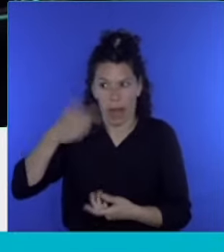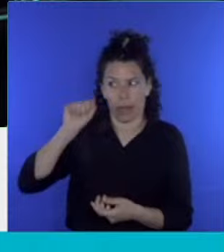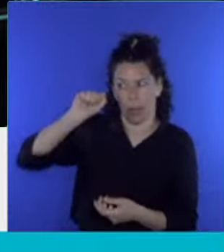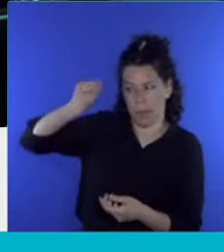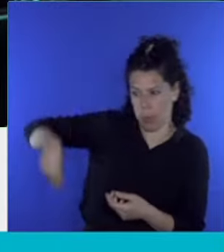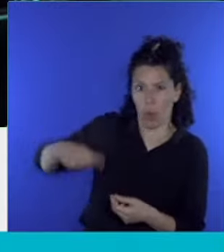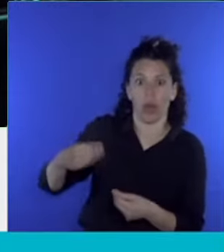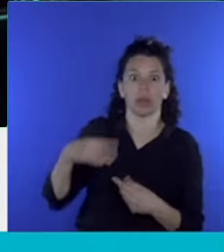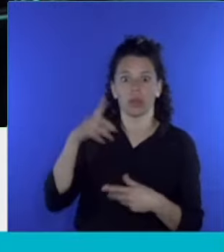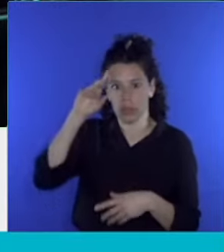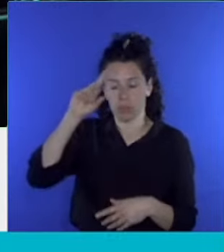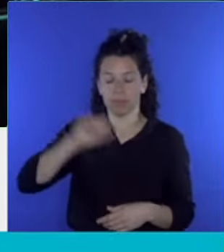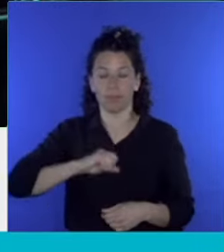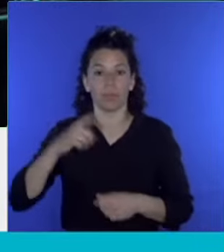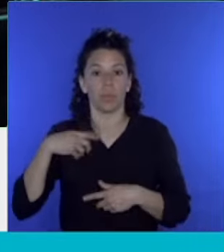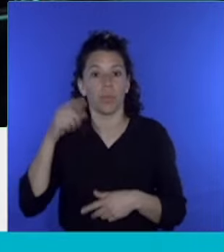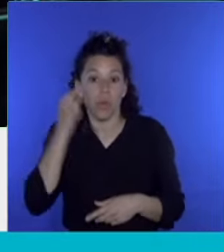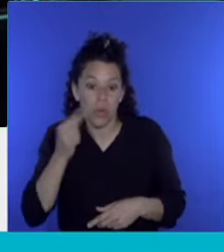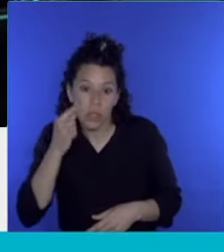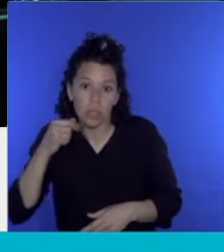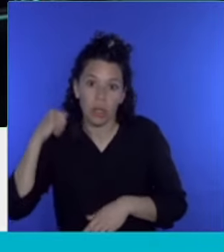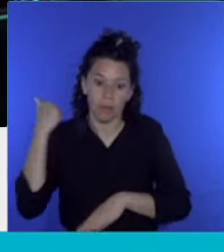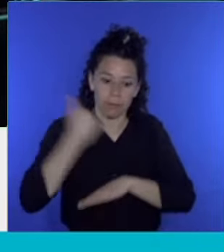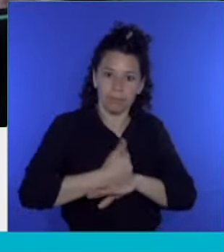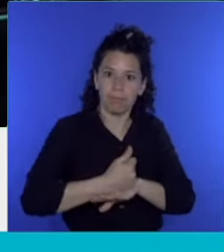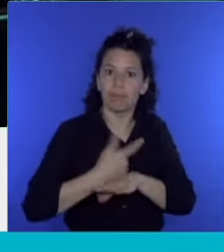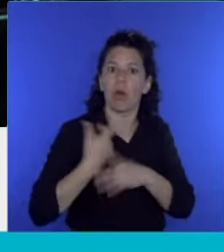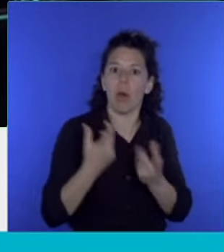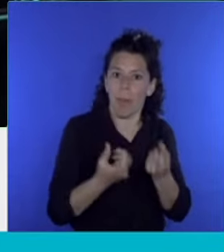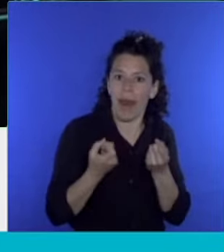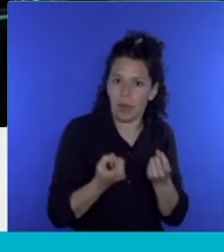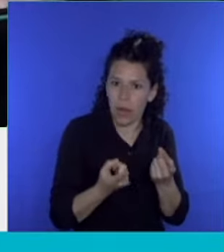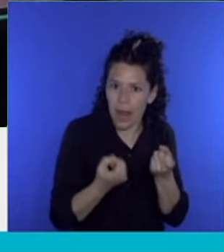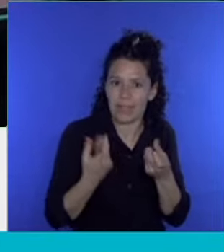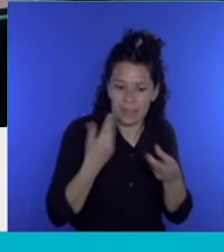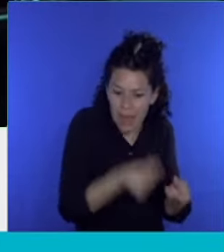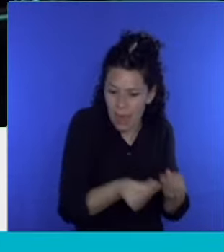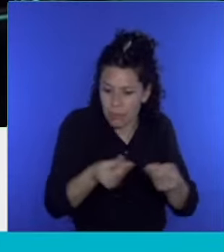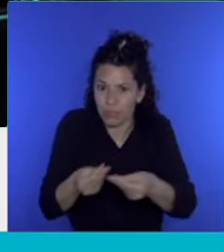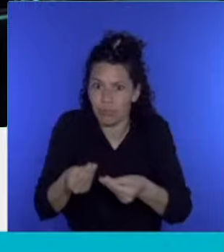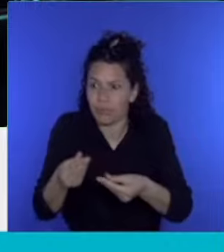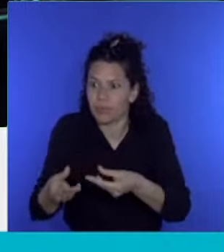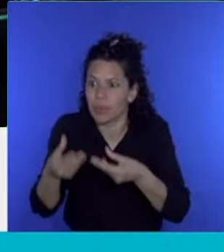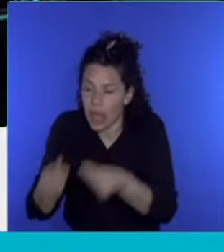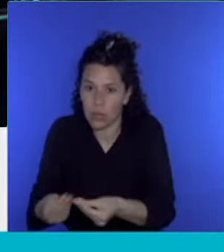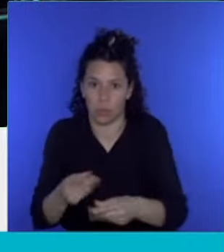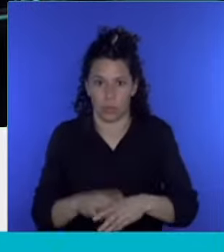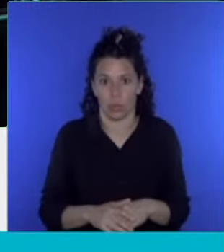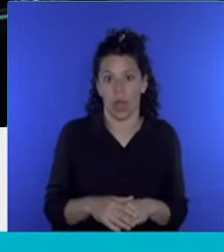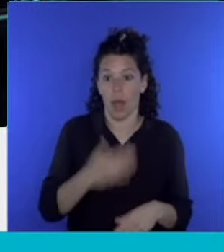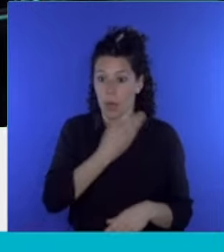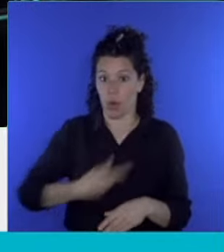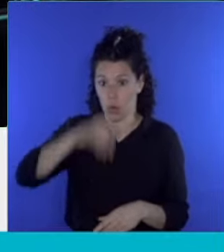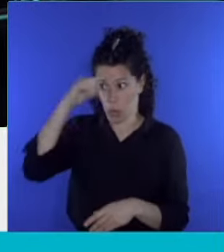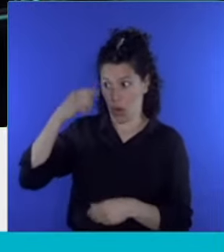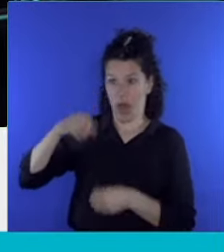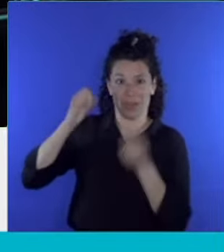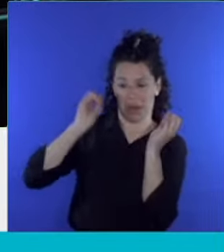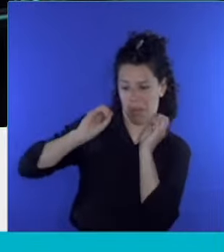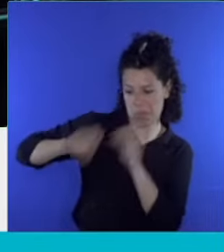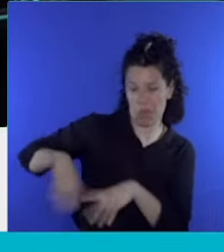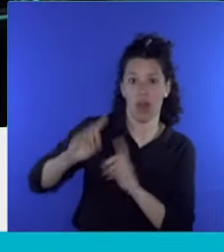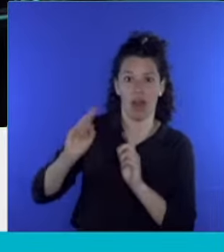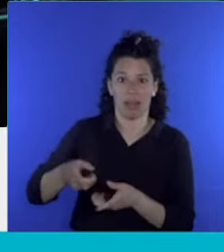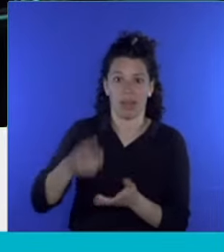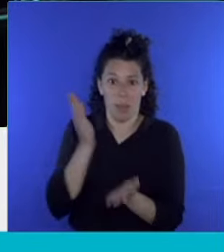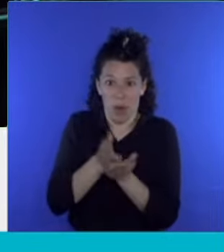salir cuar bombero a poder cubrir las necesidades que el estado nacional no solamente abandona sino que viola permanente sus